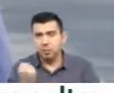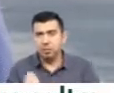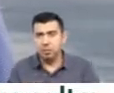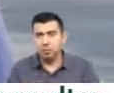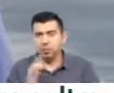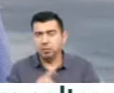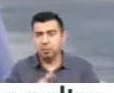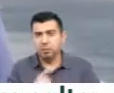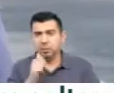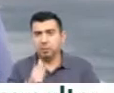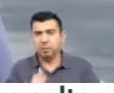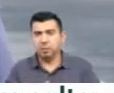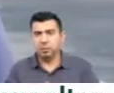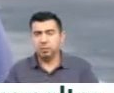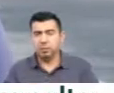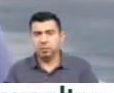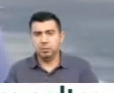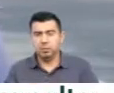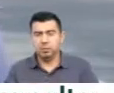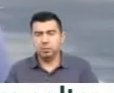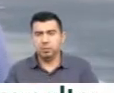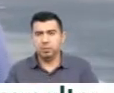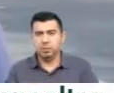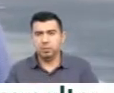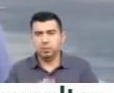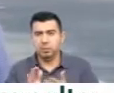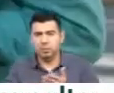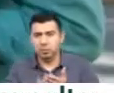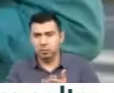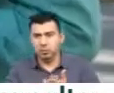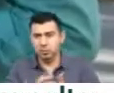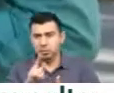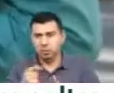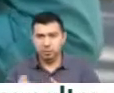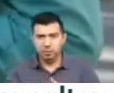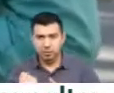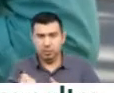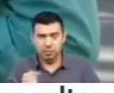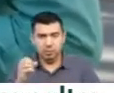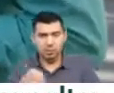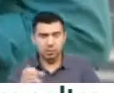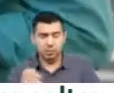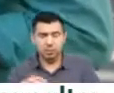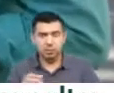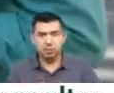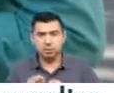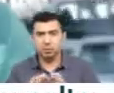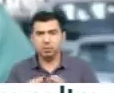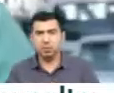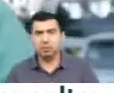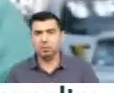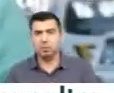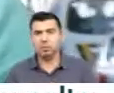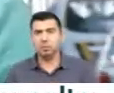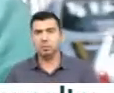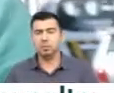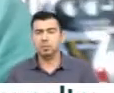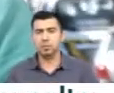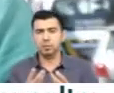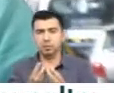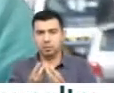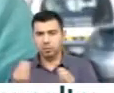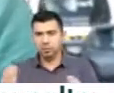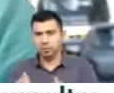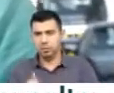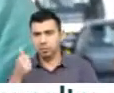su bolsillo para poder ajustar a la canasta familiar representantes de la cut se retiraron de la mesa de negociación